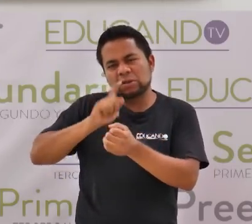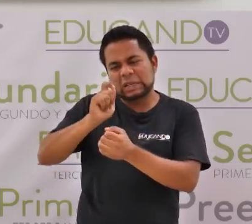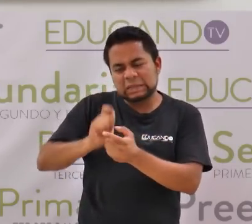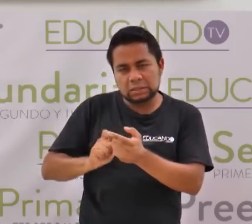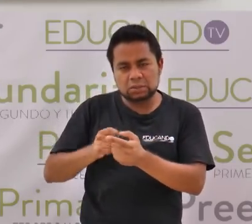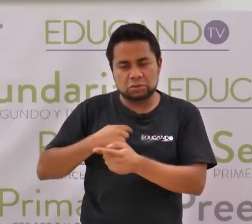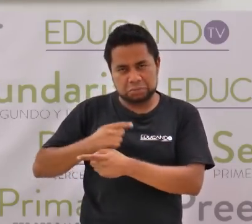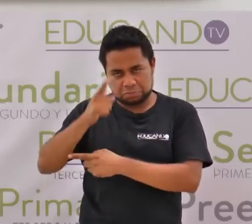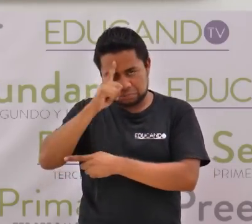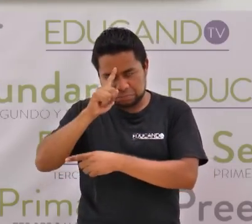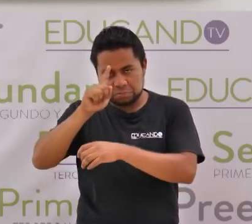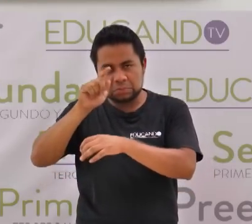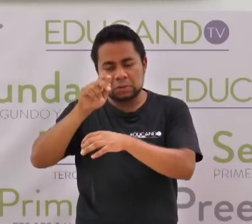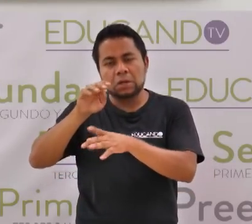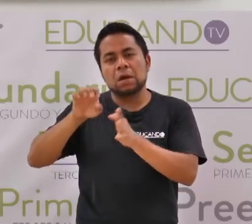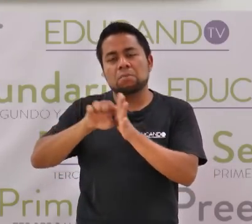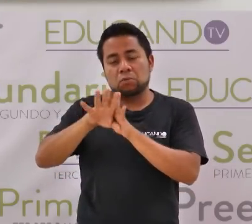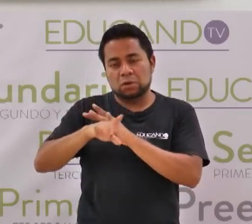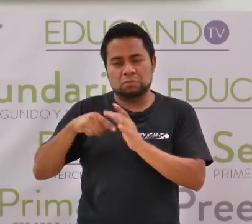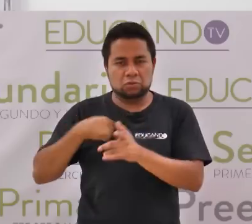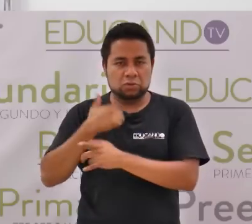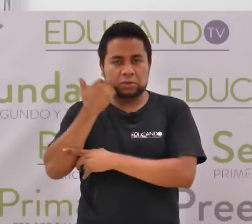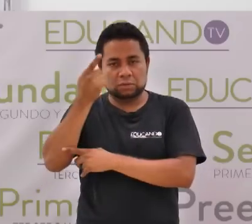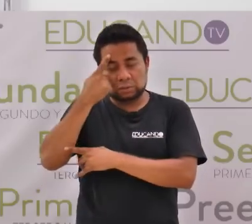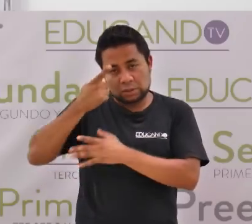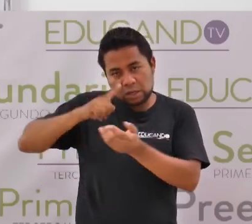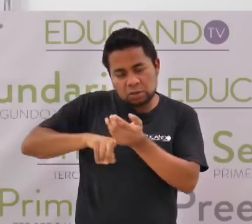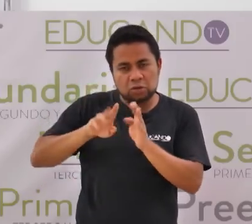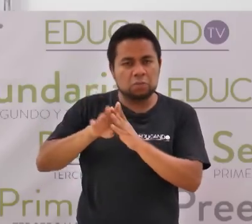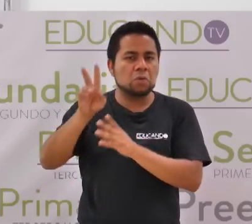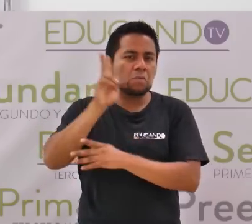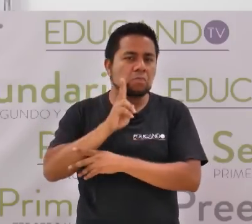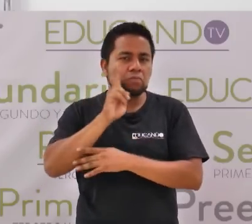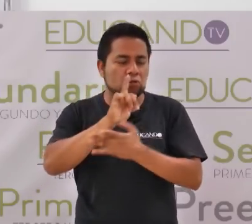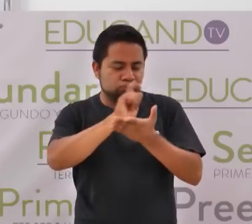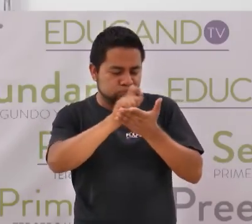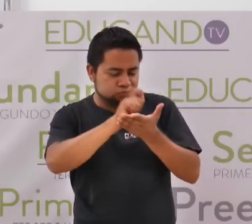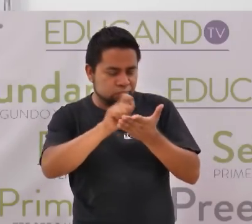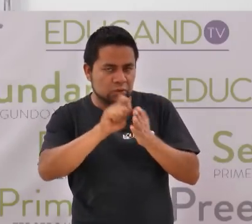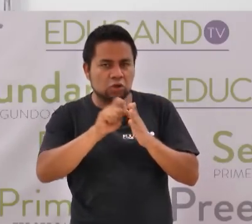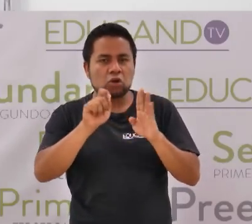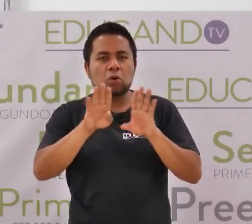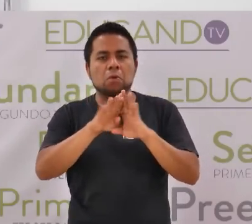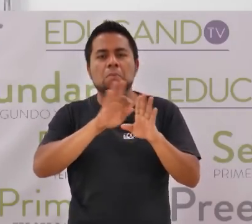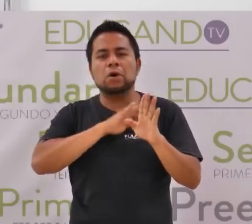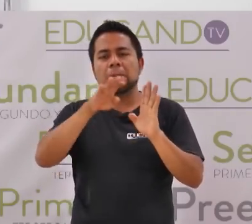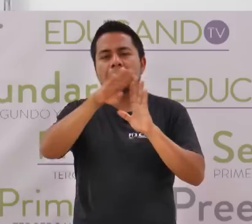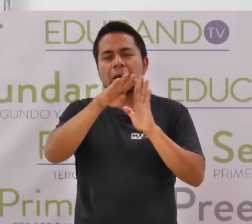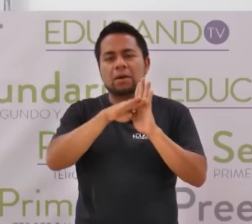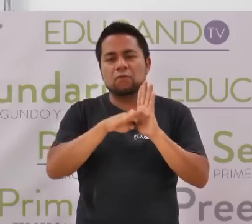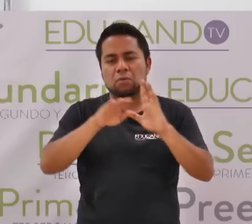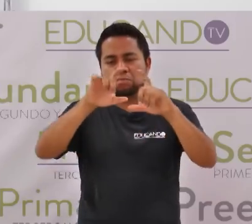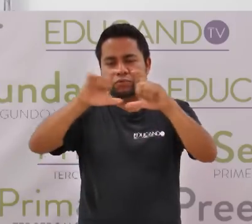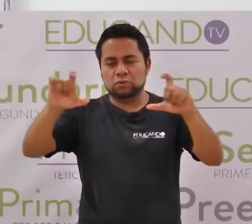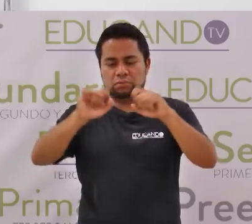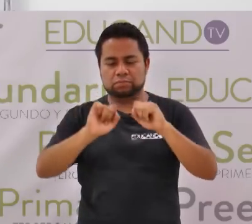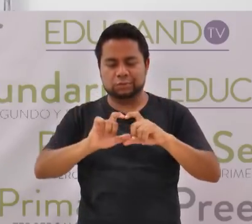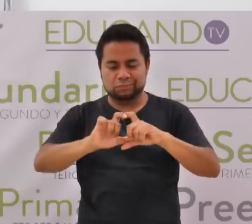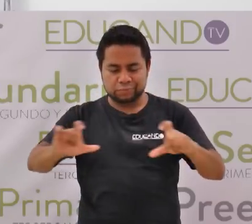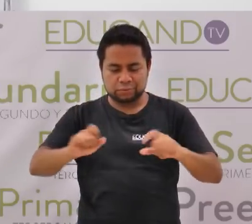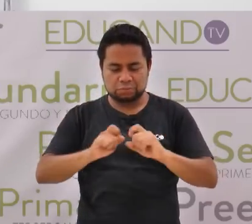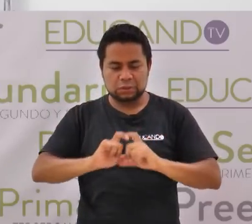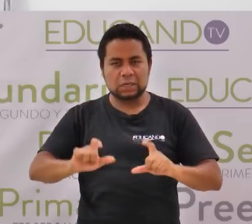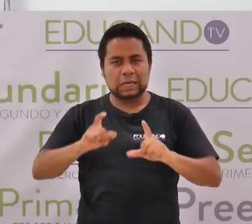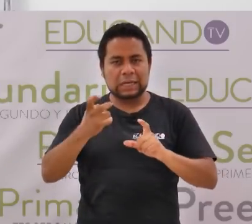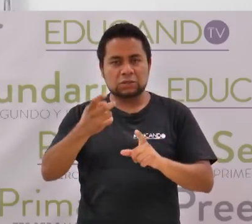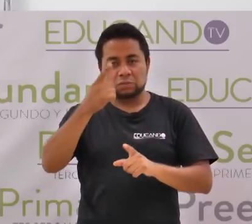Lo que yo sugiero es que ustedes elaboren un borrador de argumento en forma de párrafos. Entonces, es un ejercicio